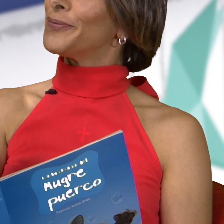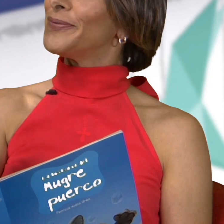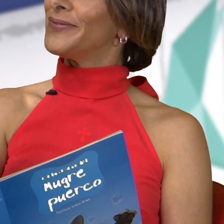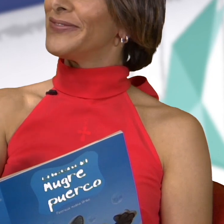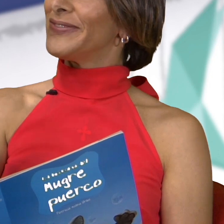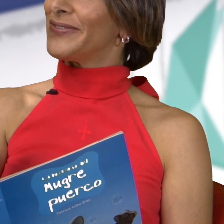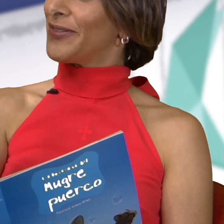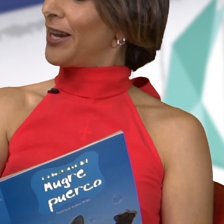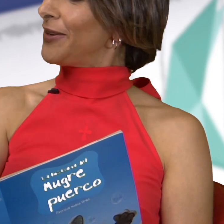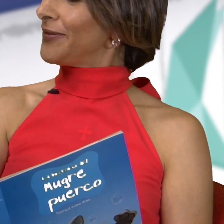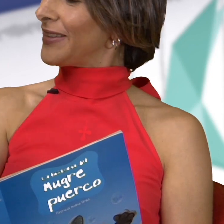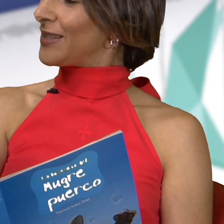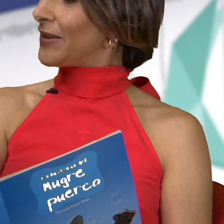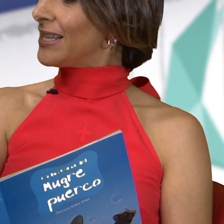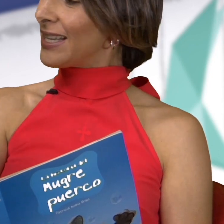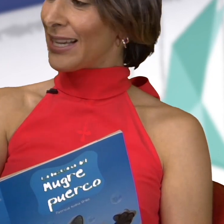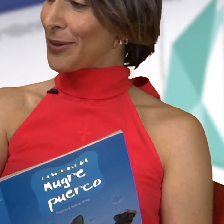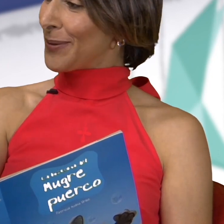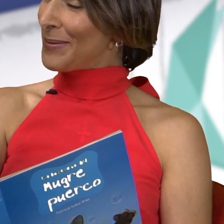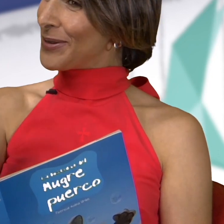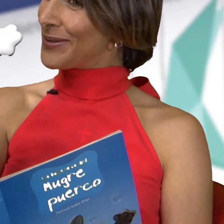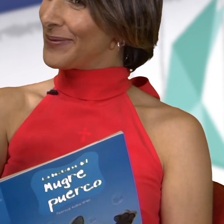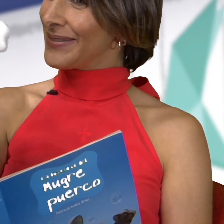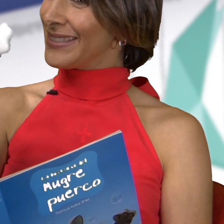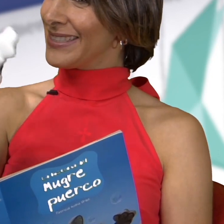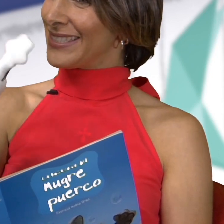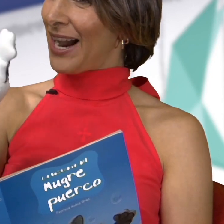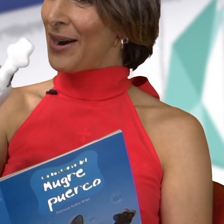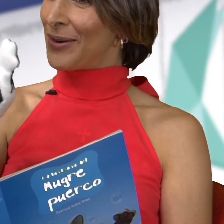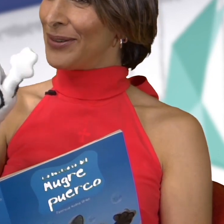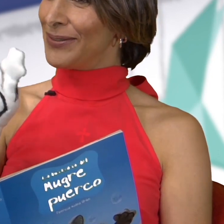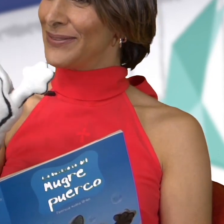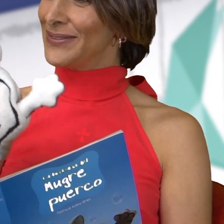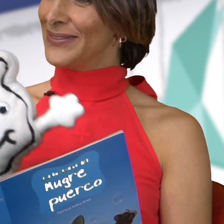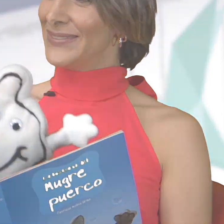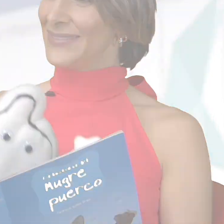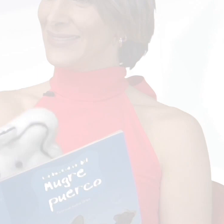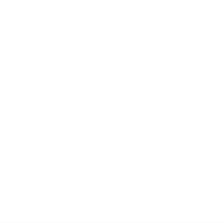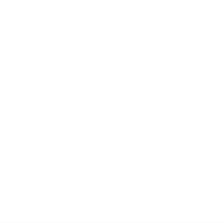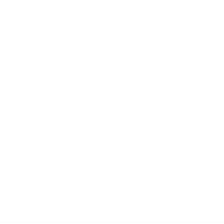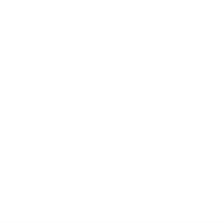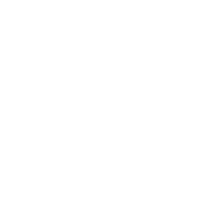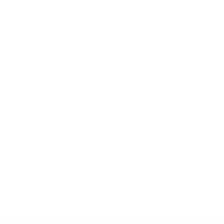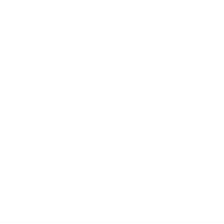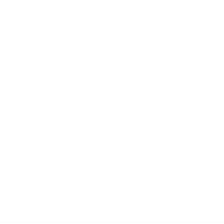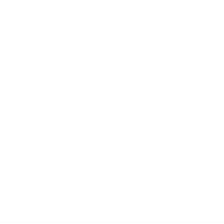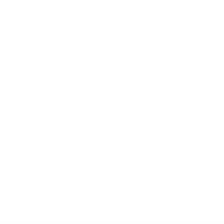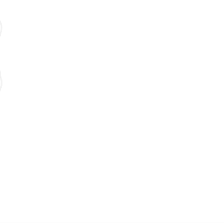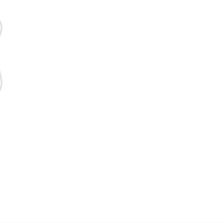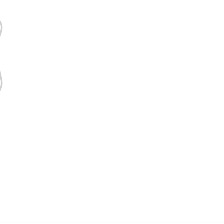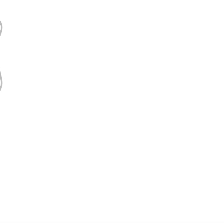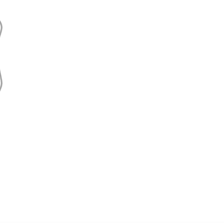bañadito. Bueno, despídete, ya nos vamos. ¡Chao!